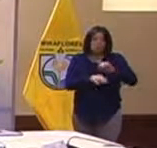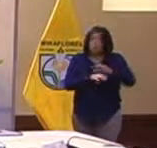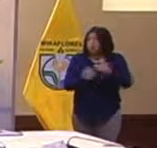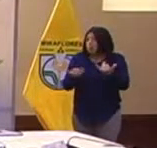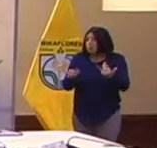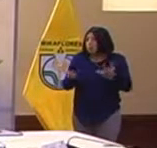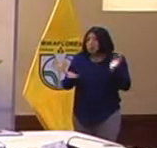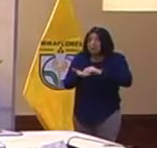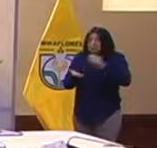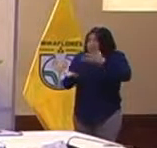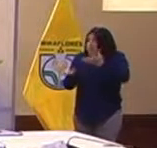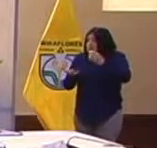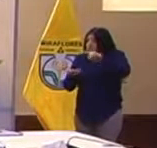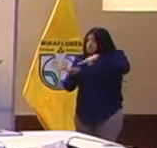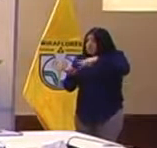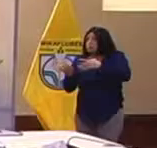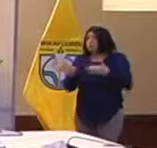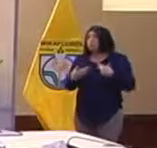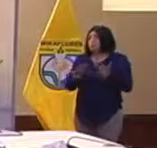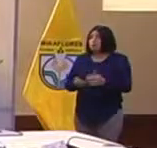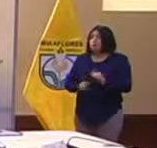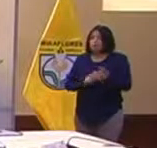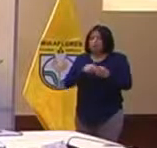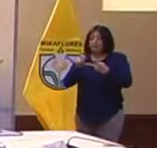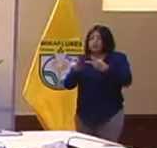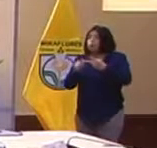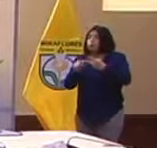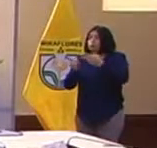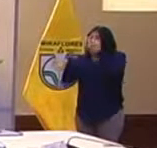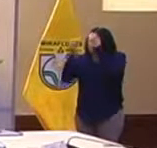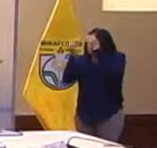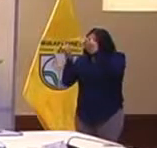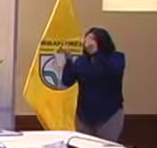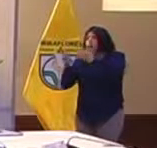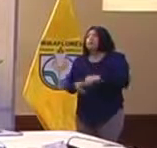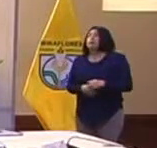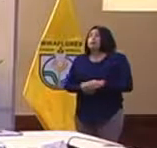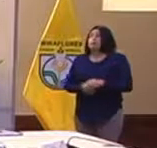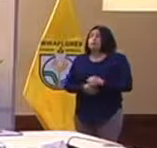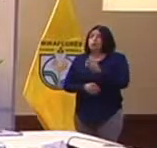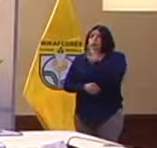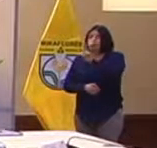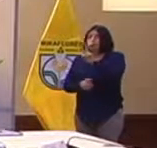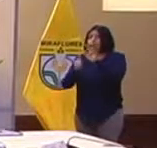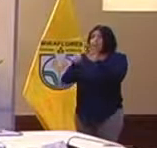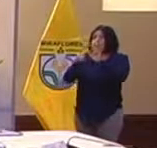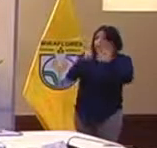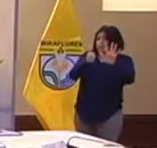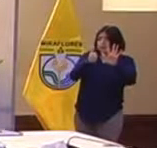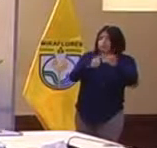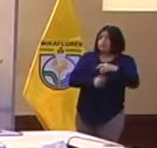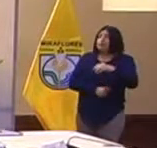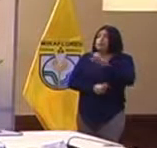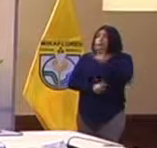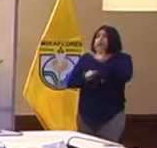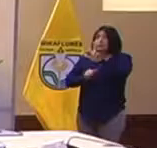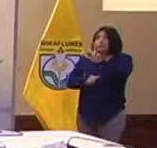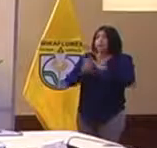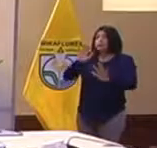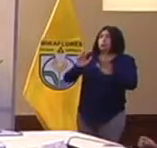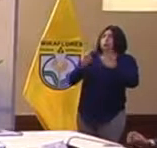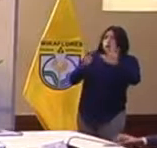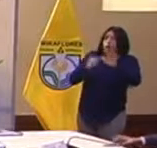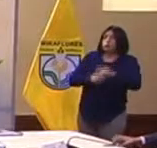tener mayor información. El otro documento es el informe número 266, 312